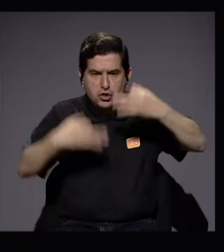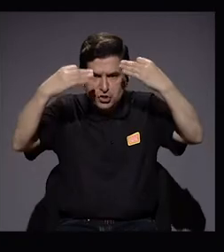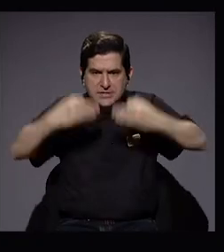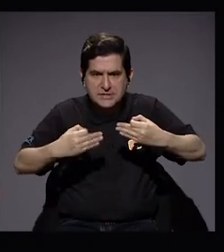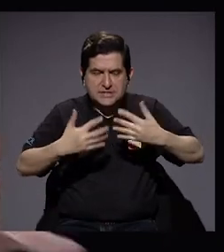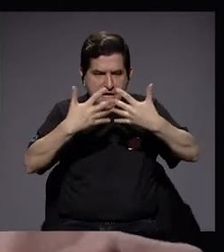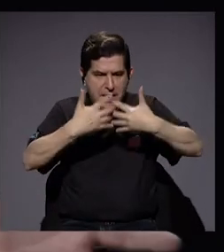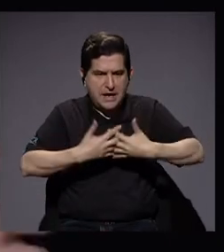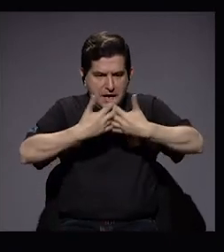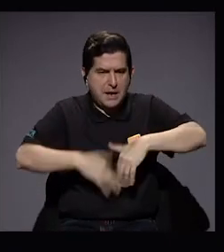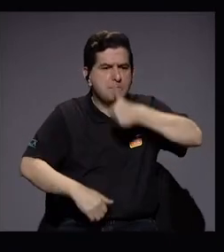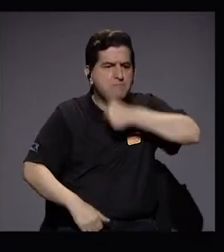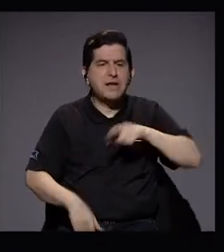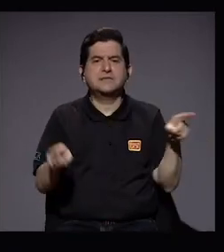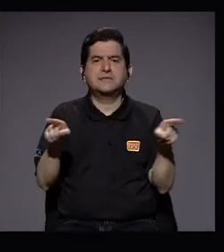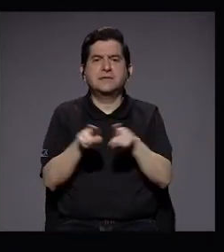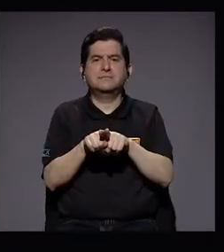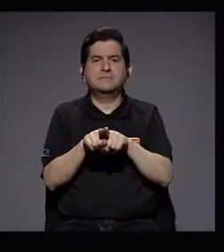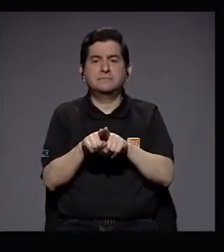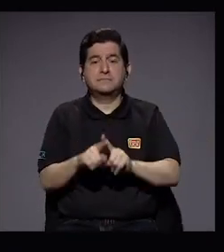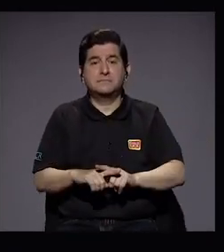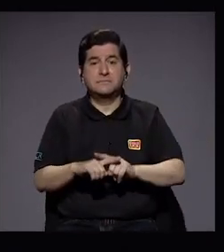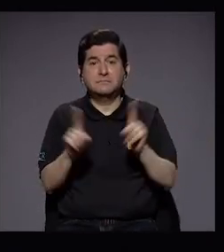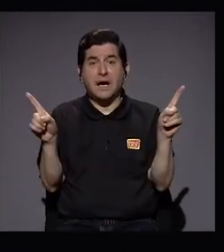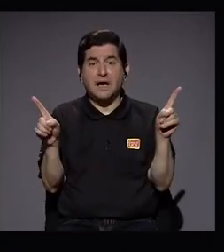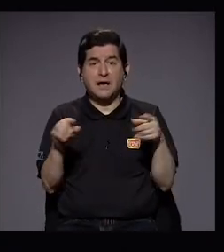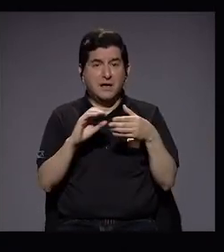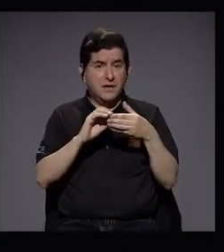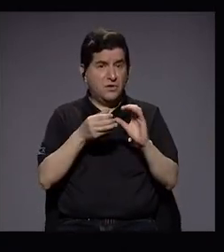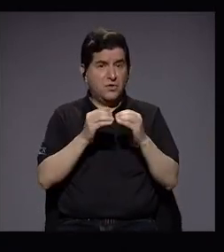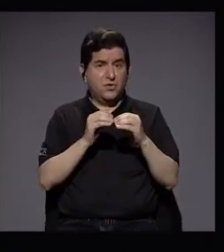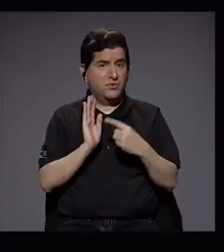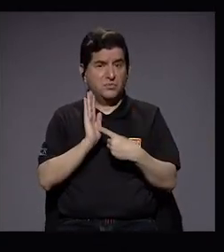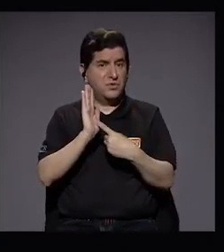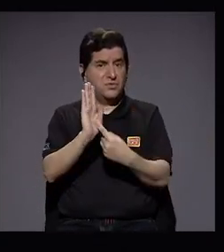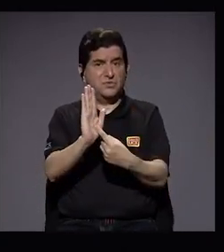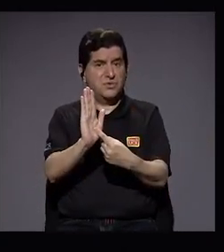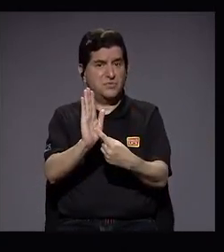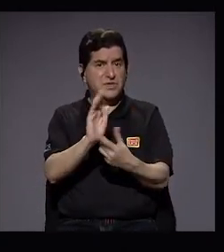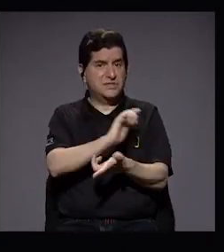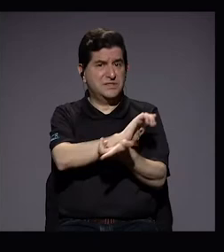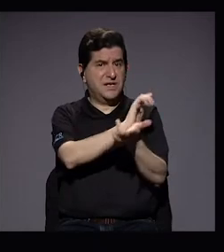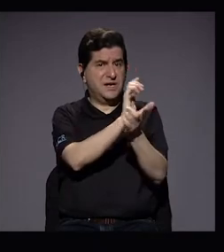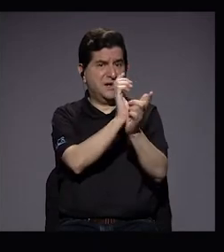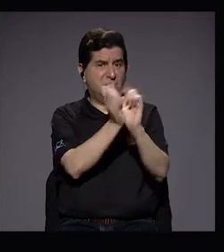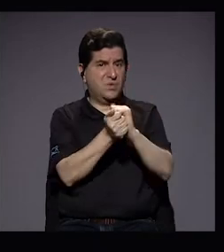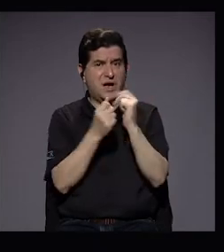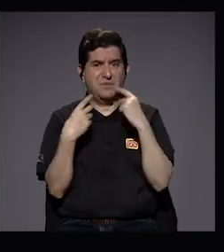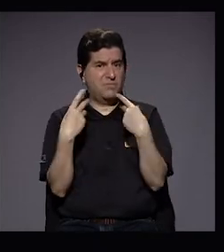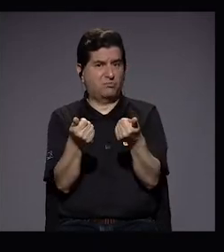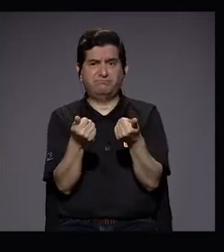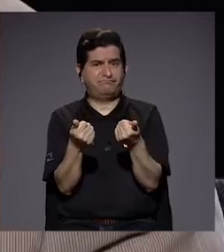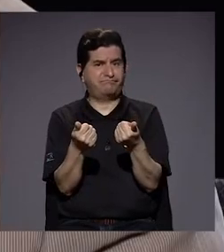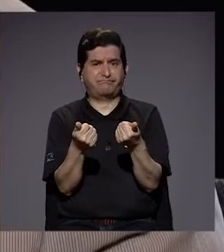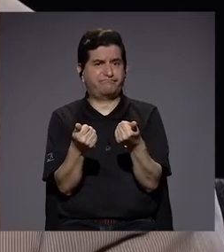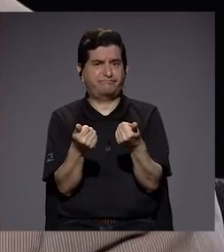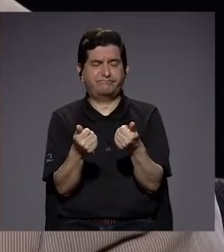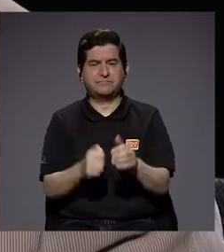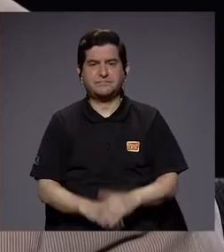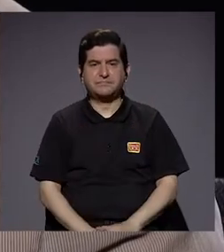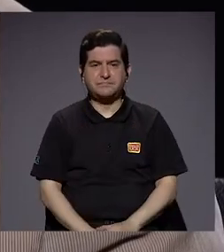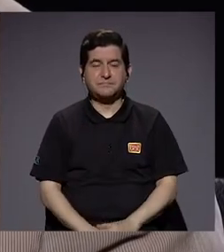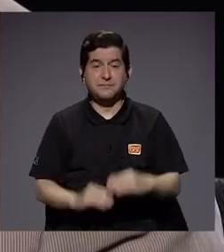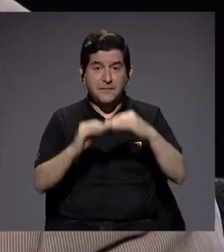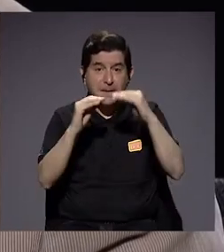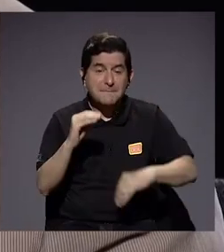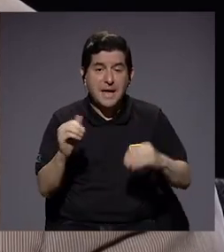las decisiones, la empresa privada también, pero los números no dicen que esto pueda ser una transición relativamente rápida. Bueno,